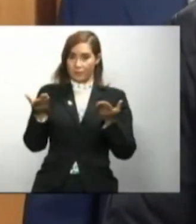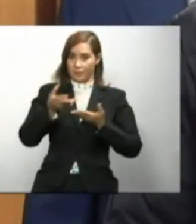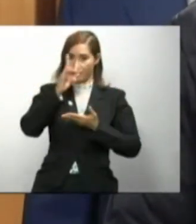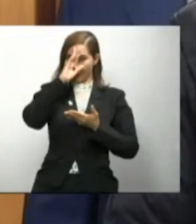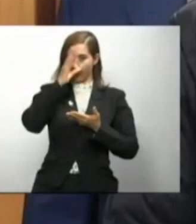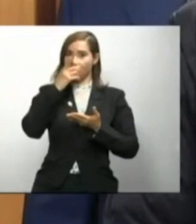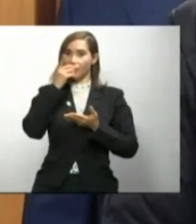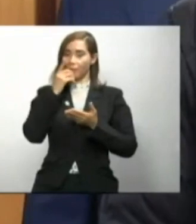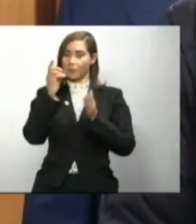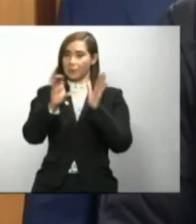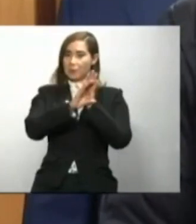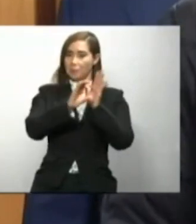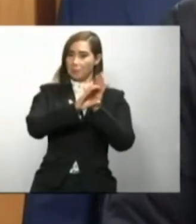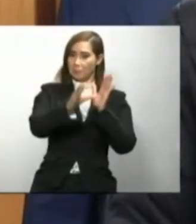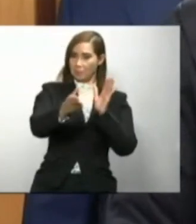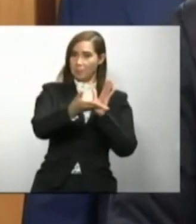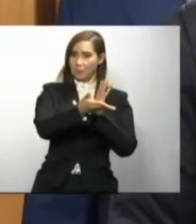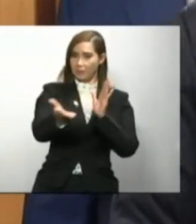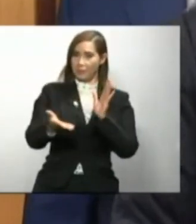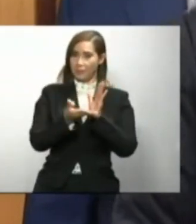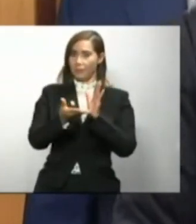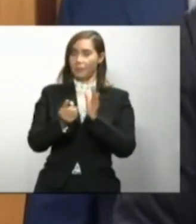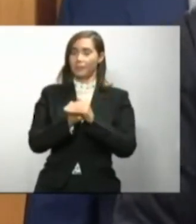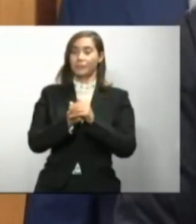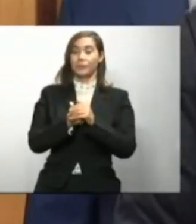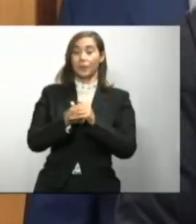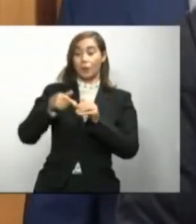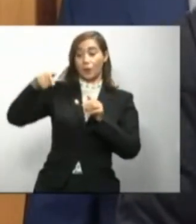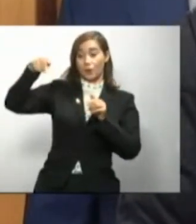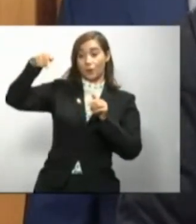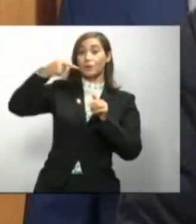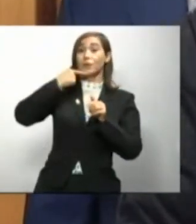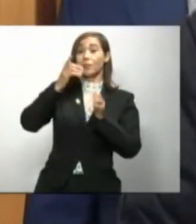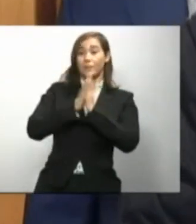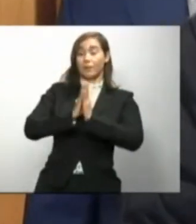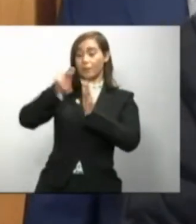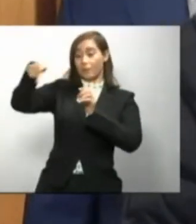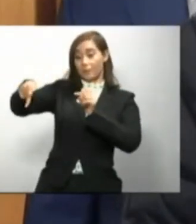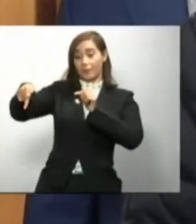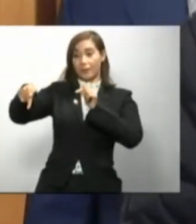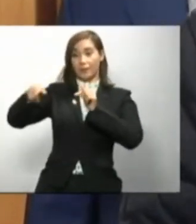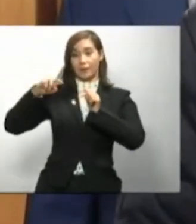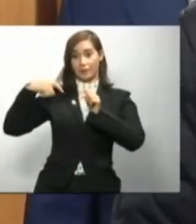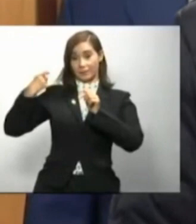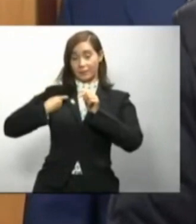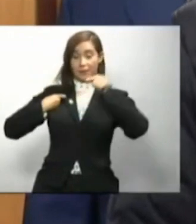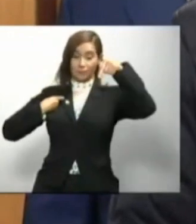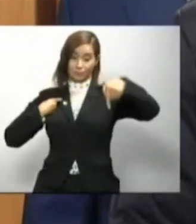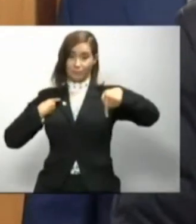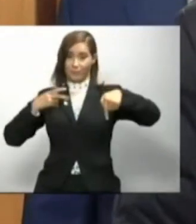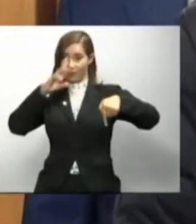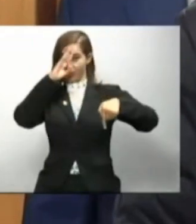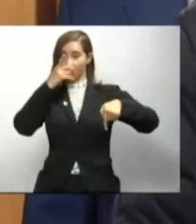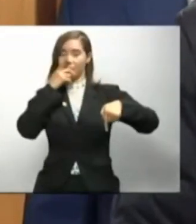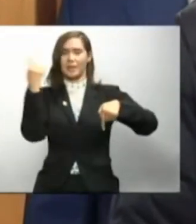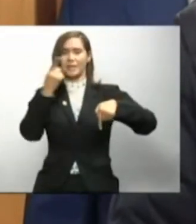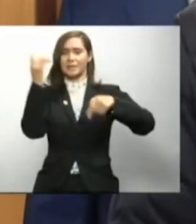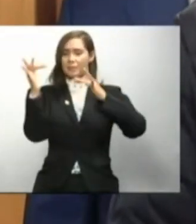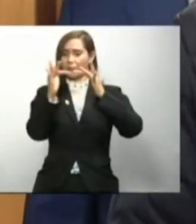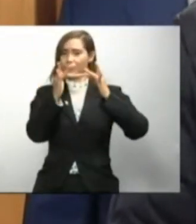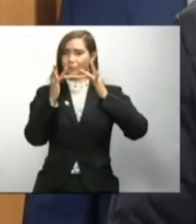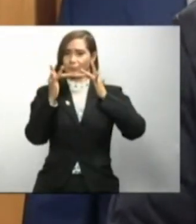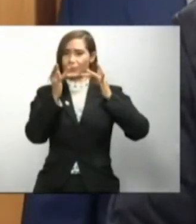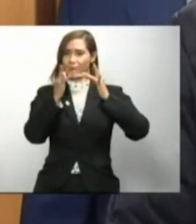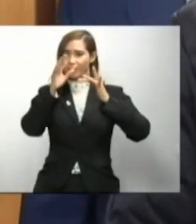también en el país y yo le pedí siempre tengan un pie allá y otro pie aquí que estén siempre nunca se desconecten de